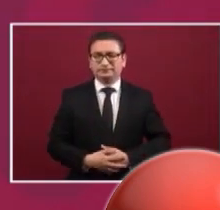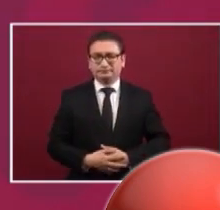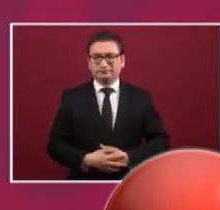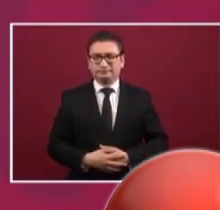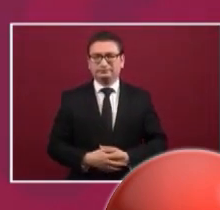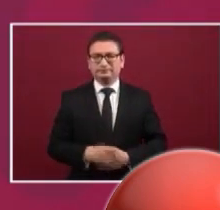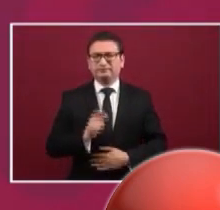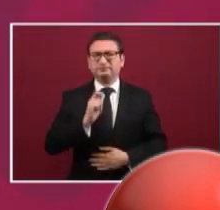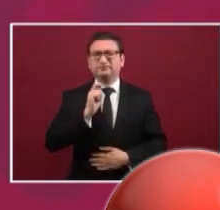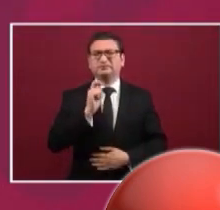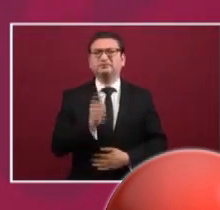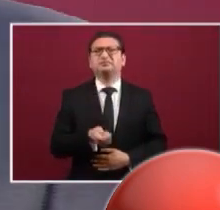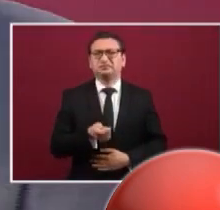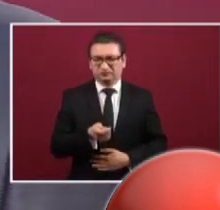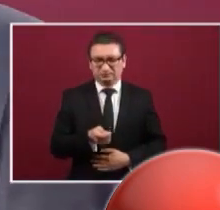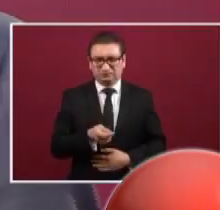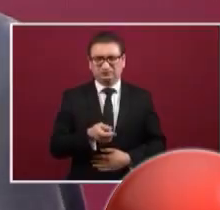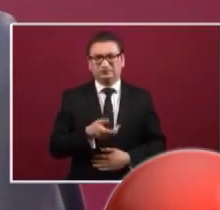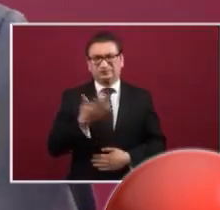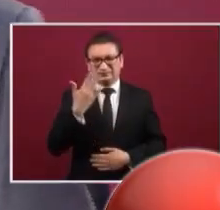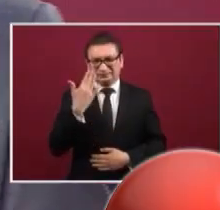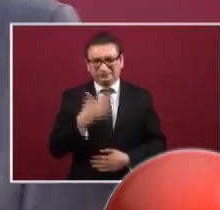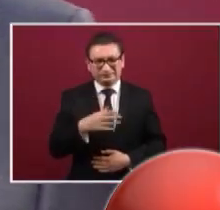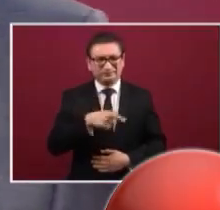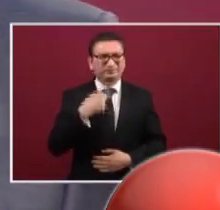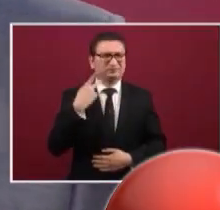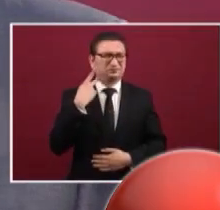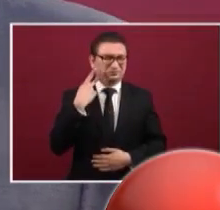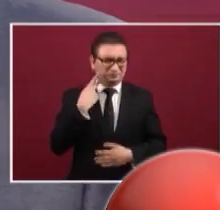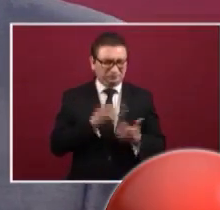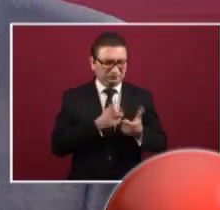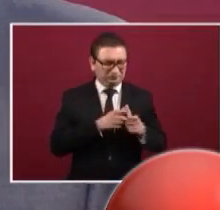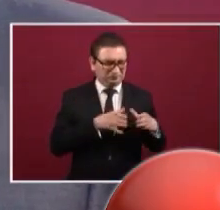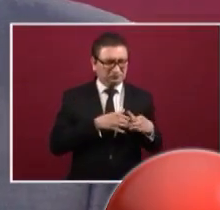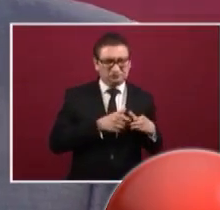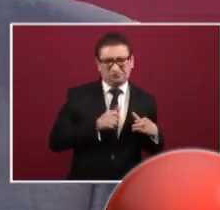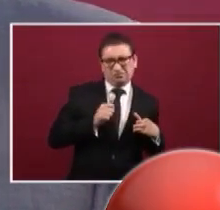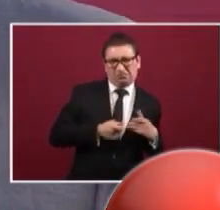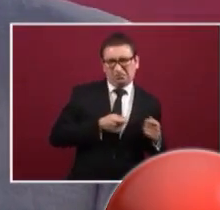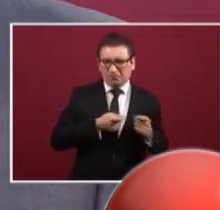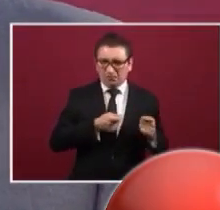el fruto podrido de la política neoliberal.